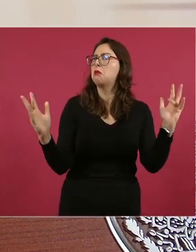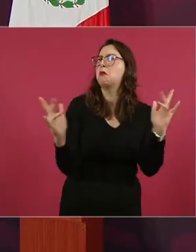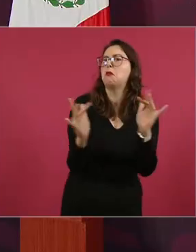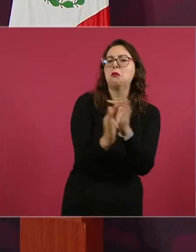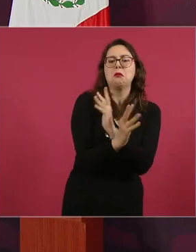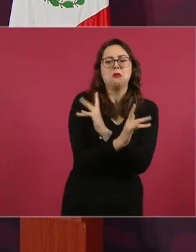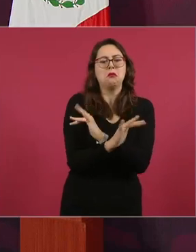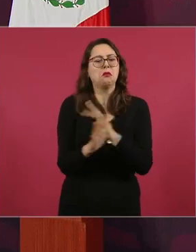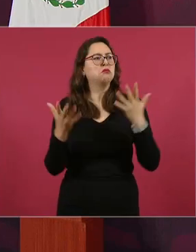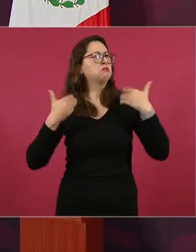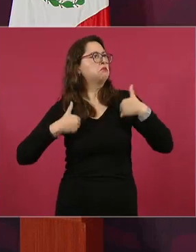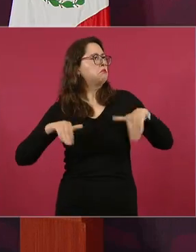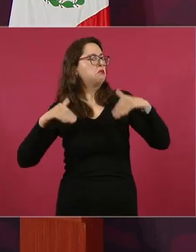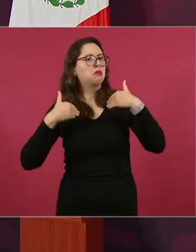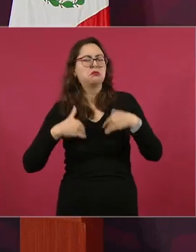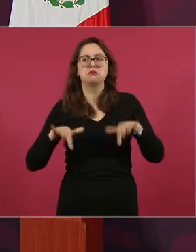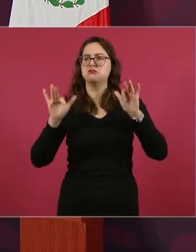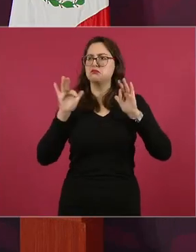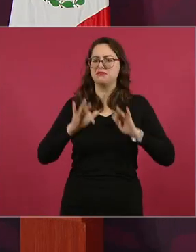Y si tú vas